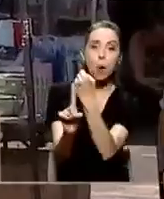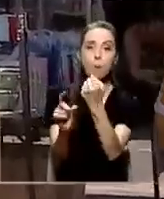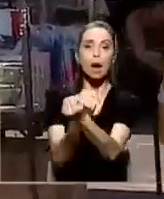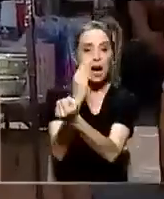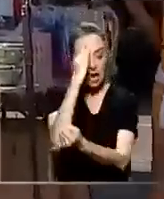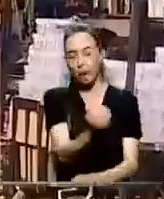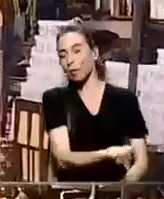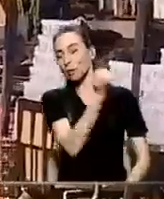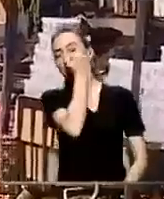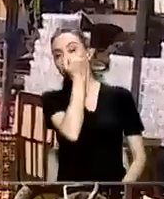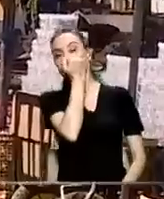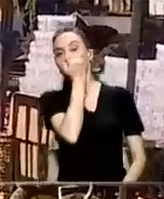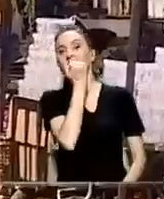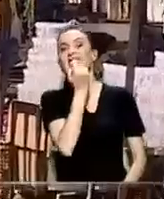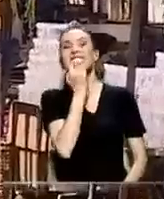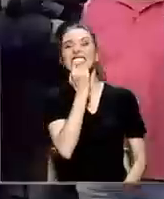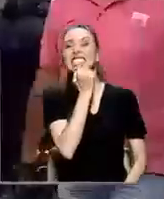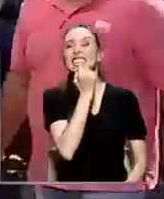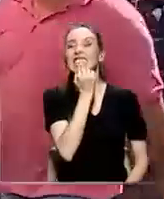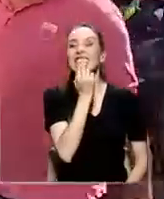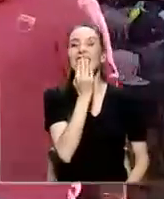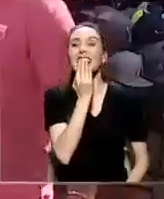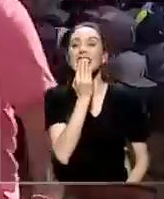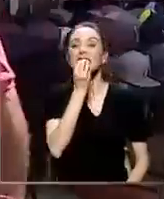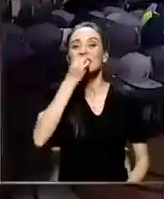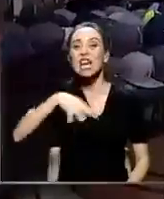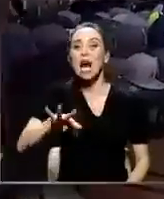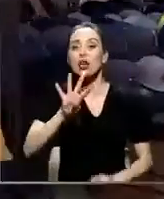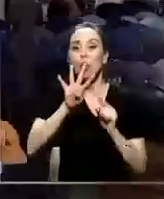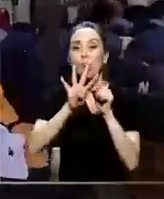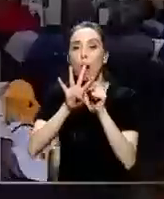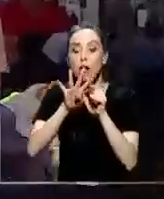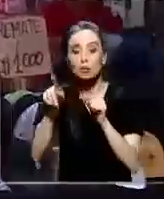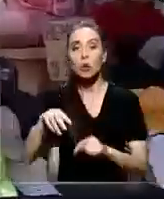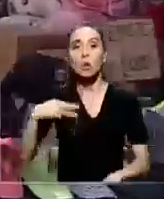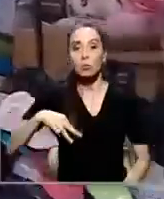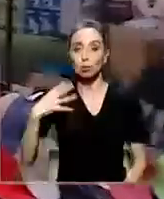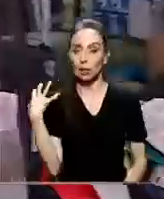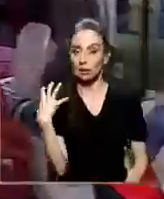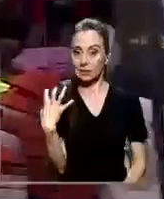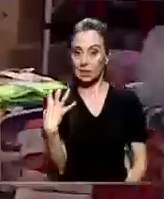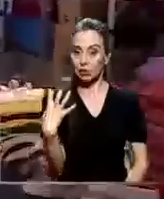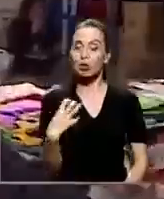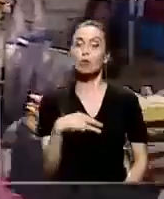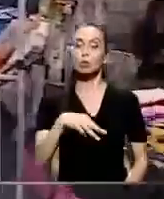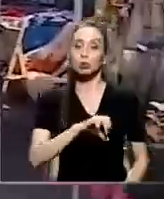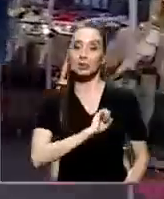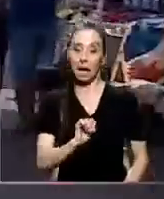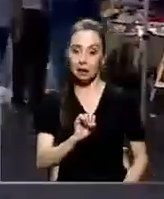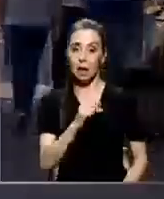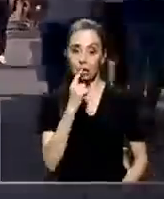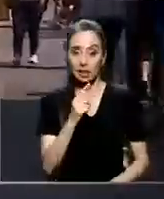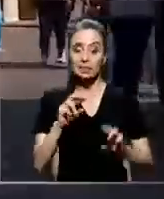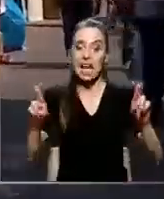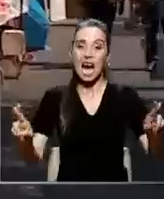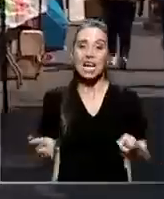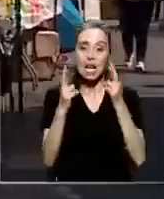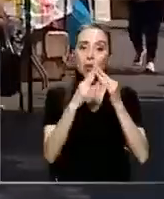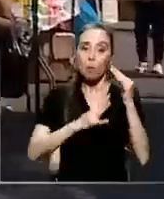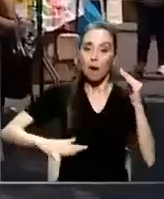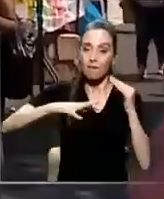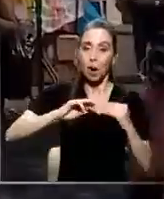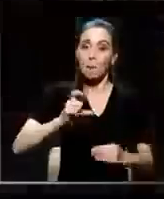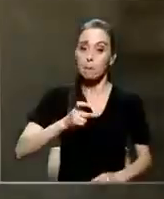que la uniformada perdiera 4 piezas dentales. Desde las municipalidades de Estación Central y Santiago indicaron que las labores de recuperación del barrio